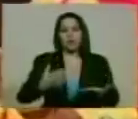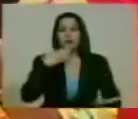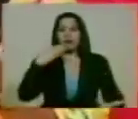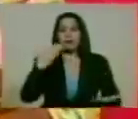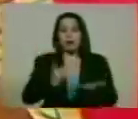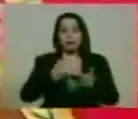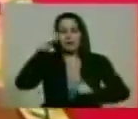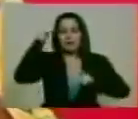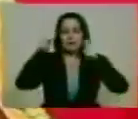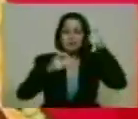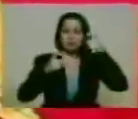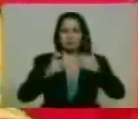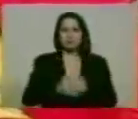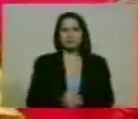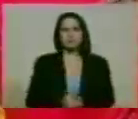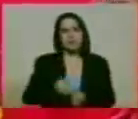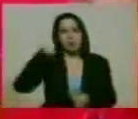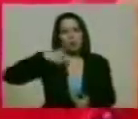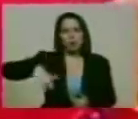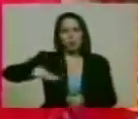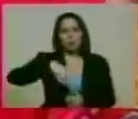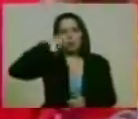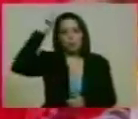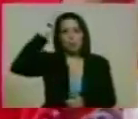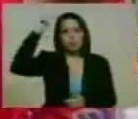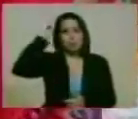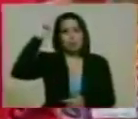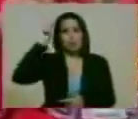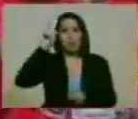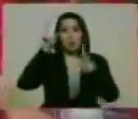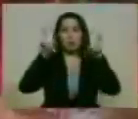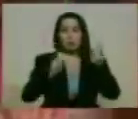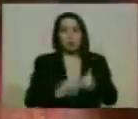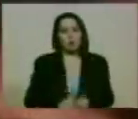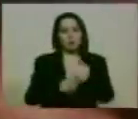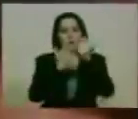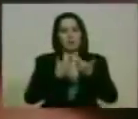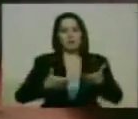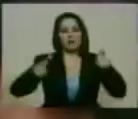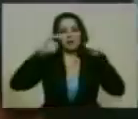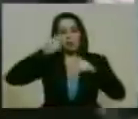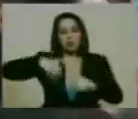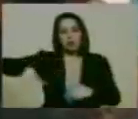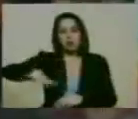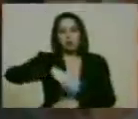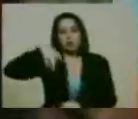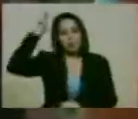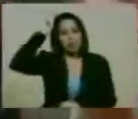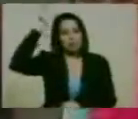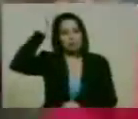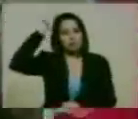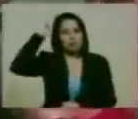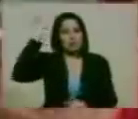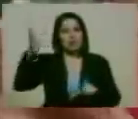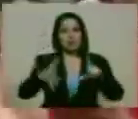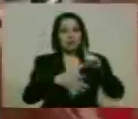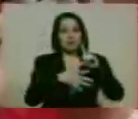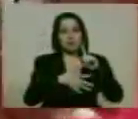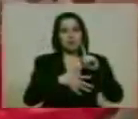indígenas a Hugo Chávez Frías por haber sido el nuevo libertador de los pueblos indígenas de nuestra América.